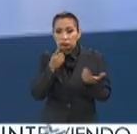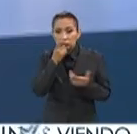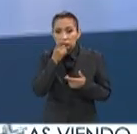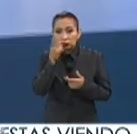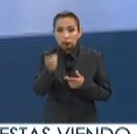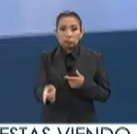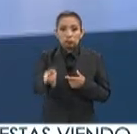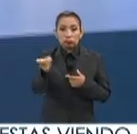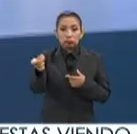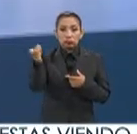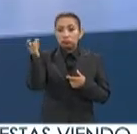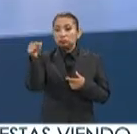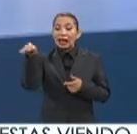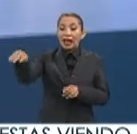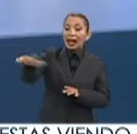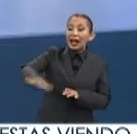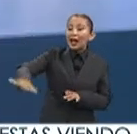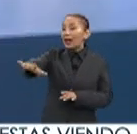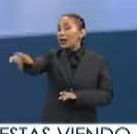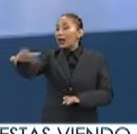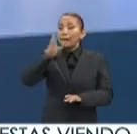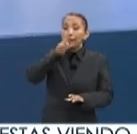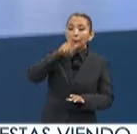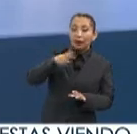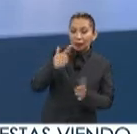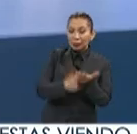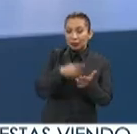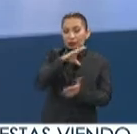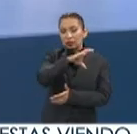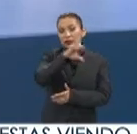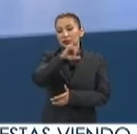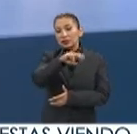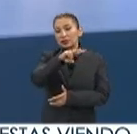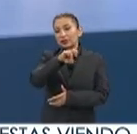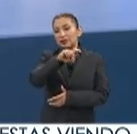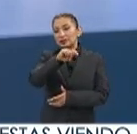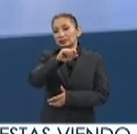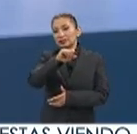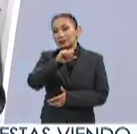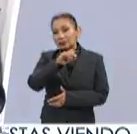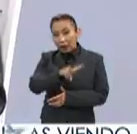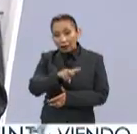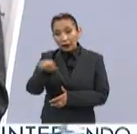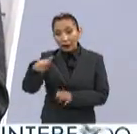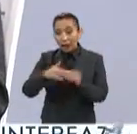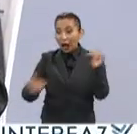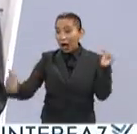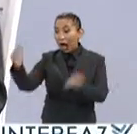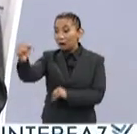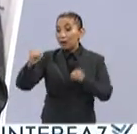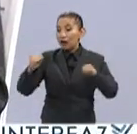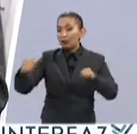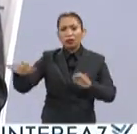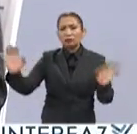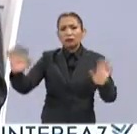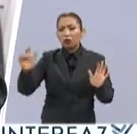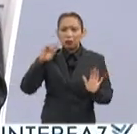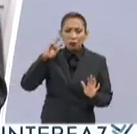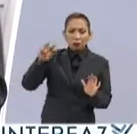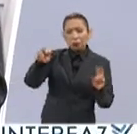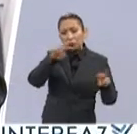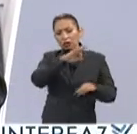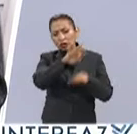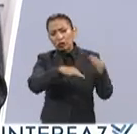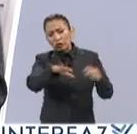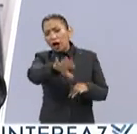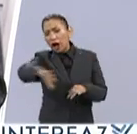decir que cierta área dentro de las varias que tenemos es un poco más sólida, más fuerte. Todas